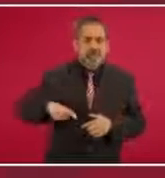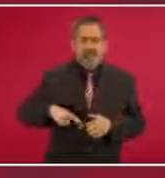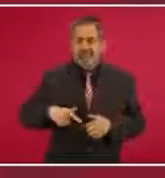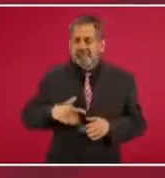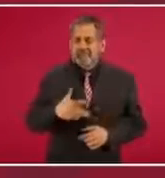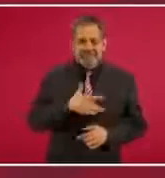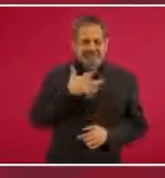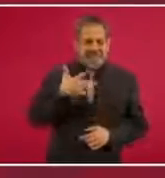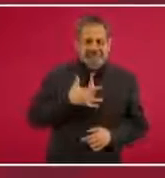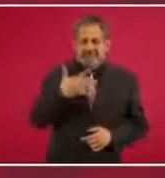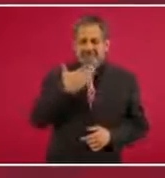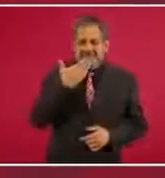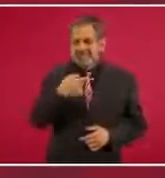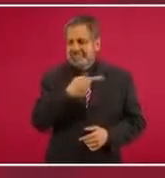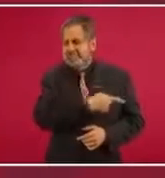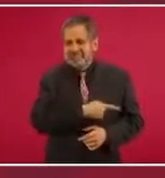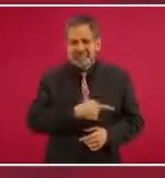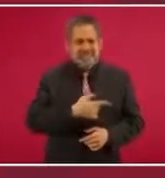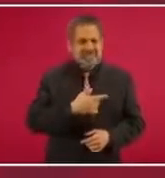inhumanos